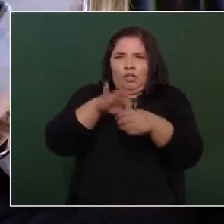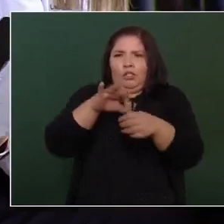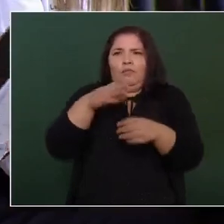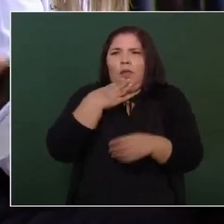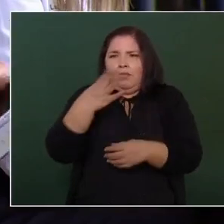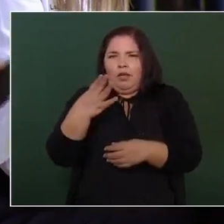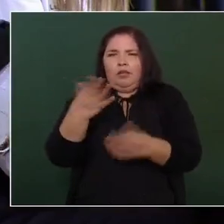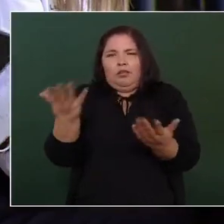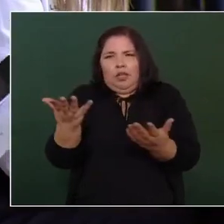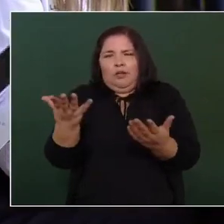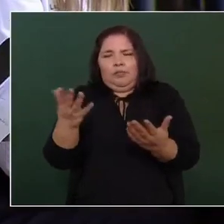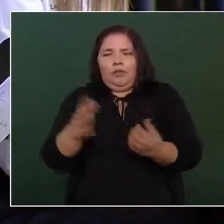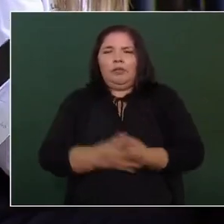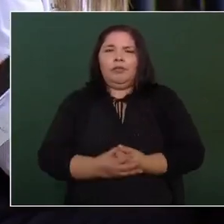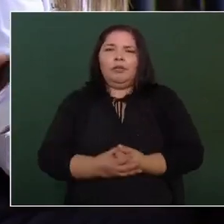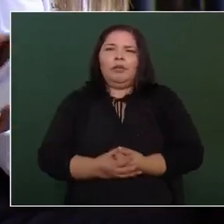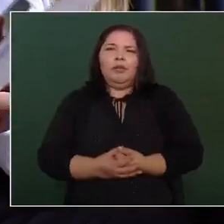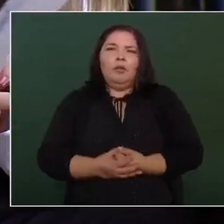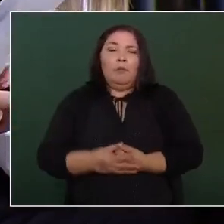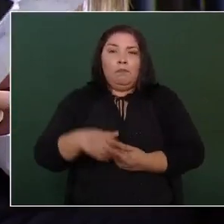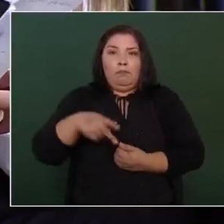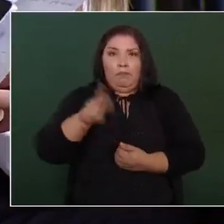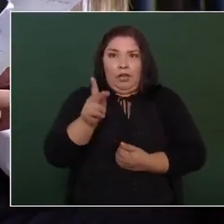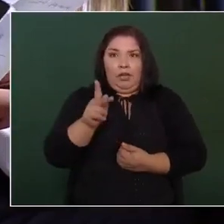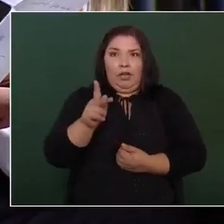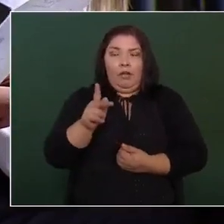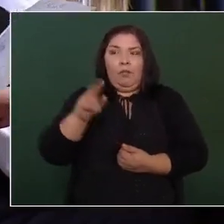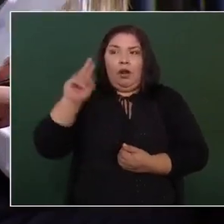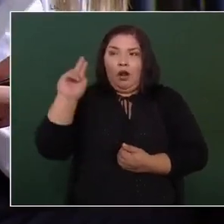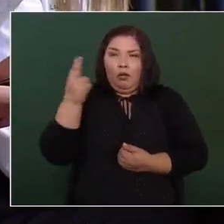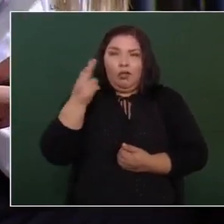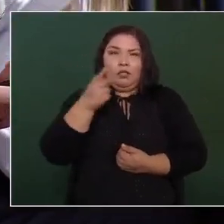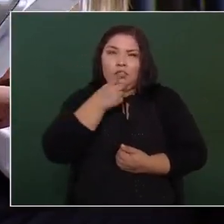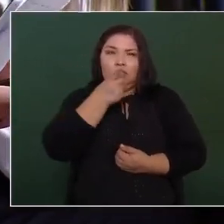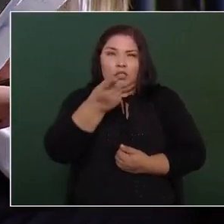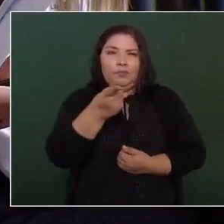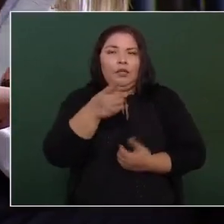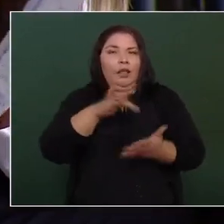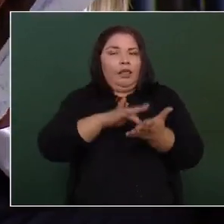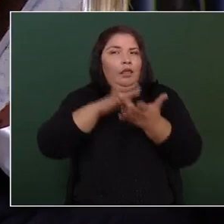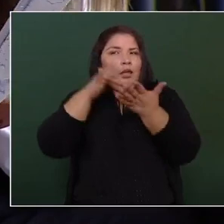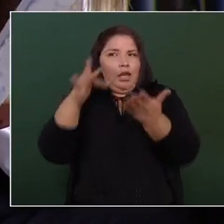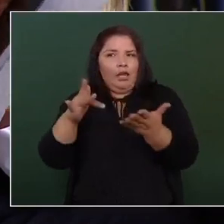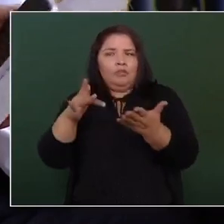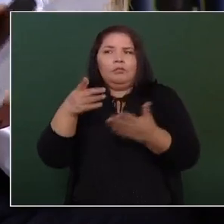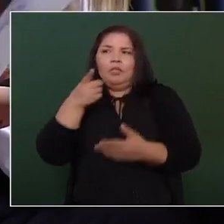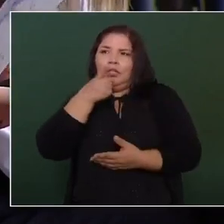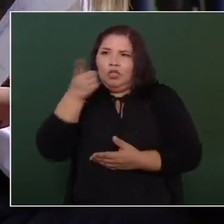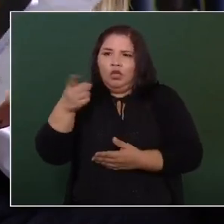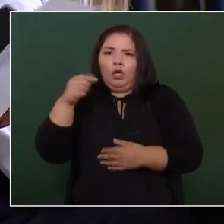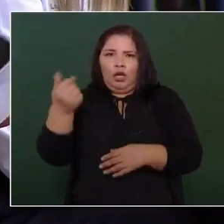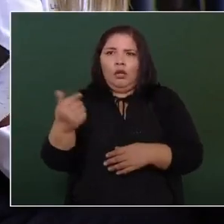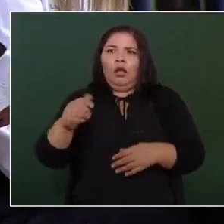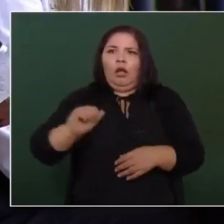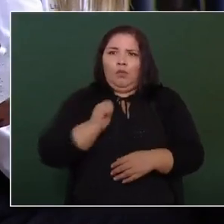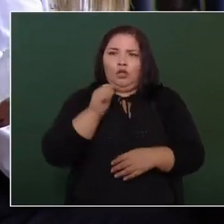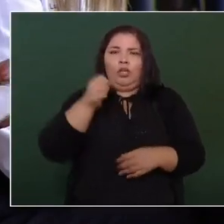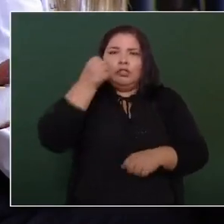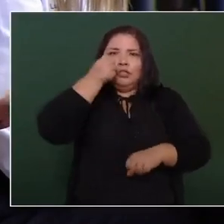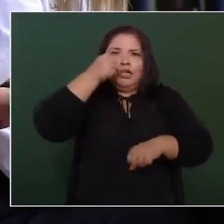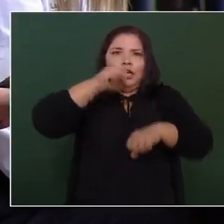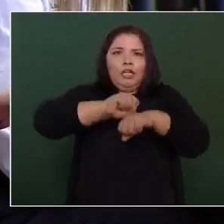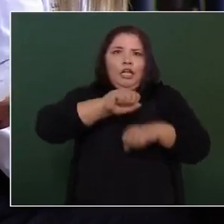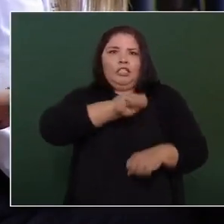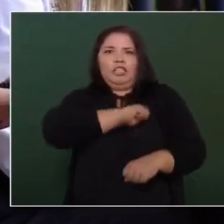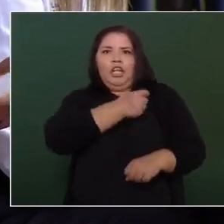la boca abierta y chillando la loma. Pero sí les voy a decir algo, se agradeció, se le dio la oportunidad de ser secretario de salud, pero